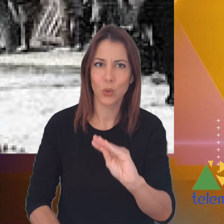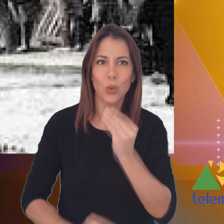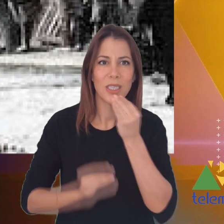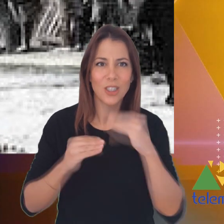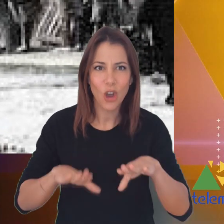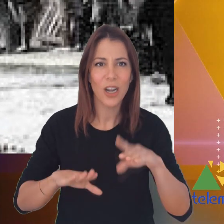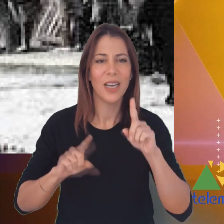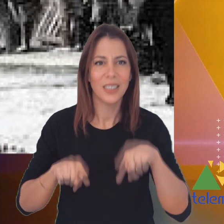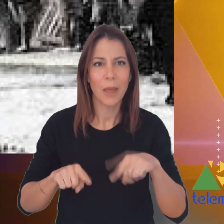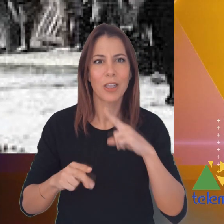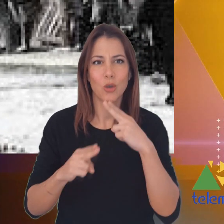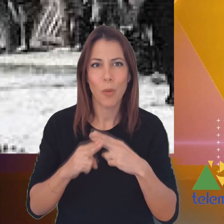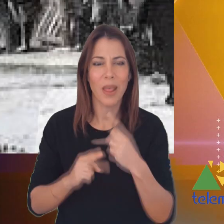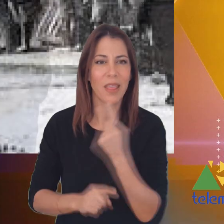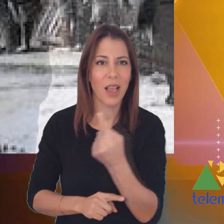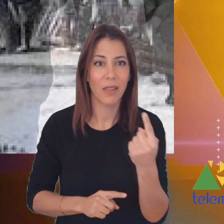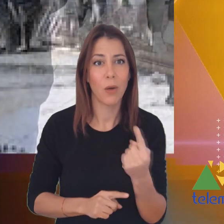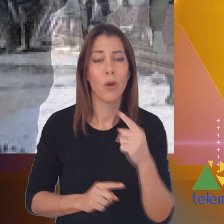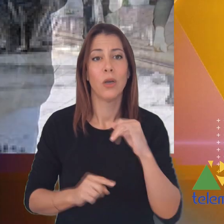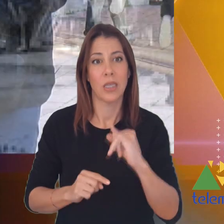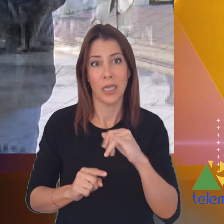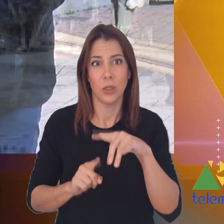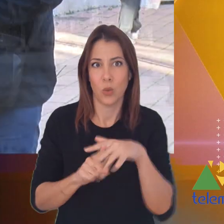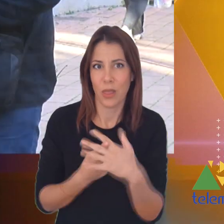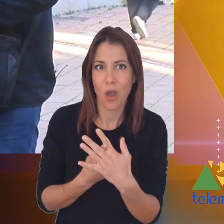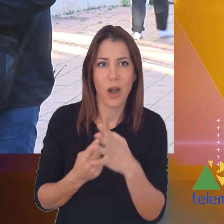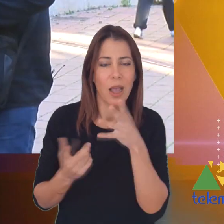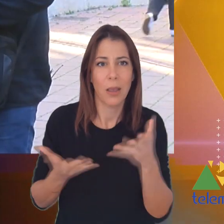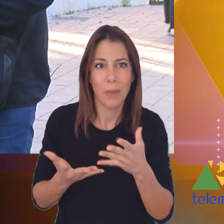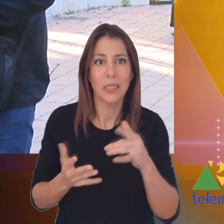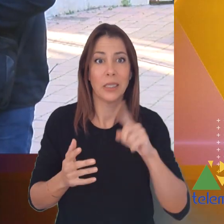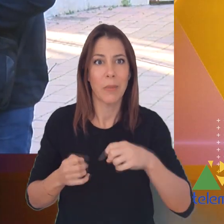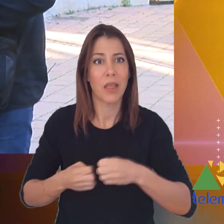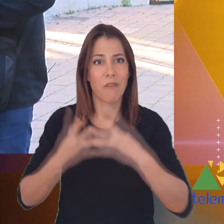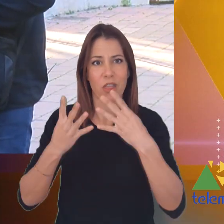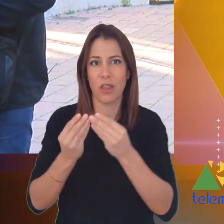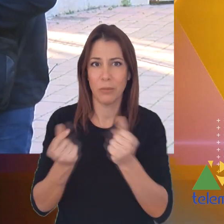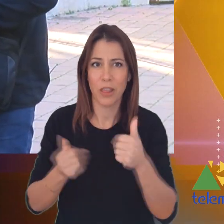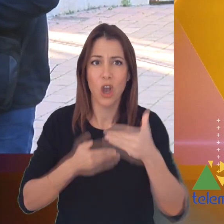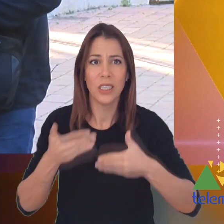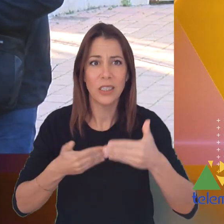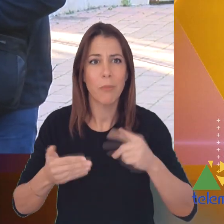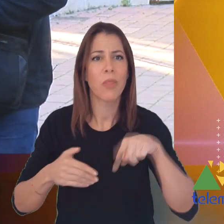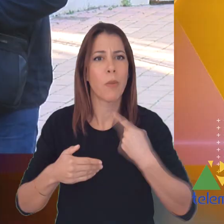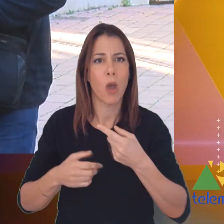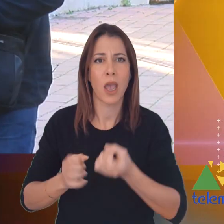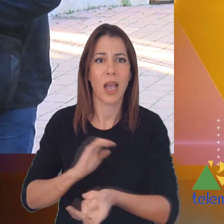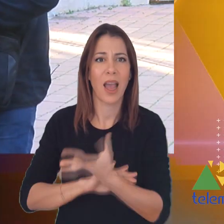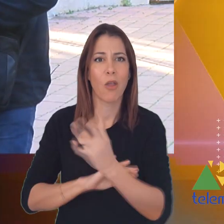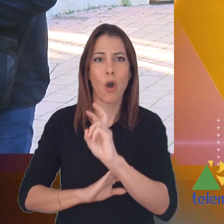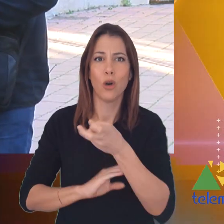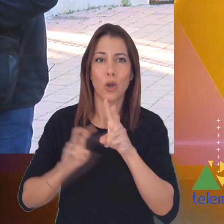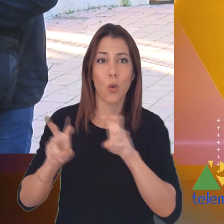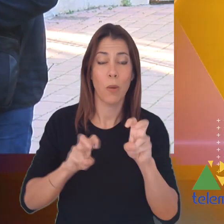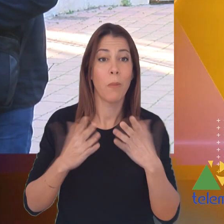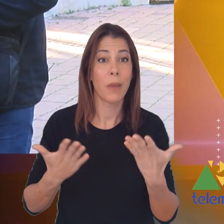nombre derivado de su historia y han ocurrido cosas y ha habido edificios que han desaparecido en el tiempo, se han creado otros nuevos y han evolucionado, porque las